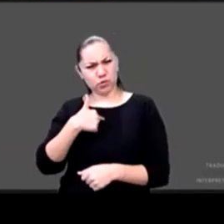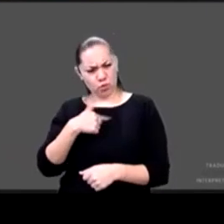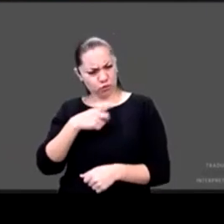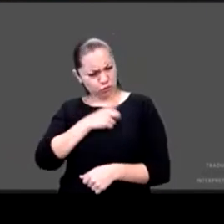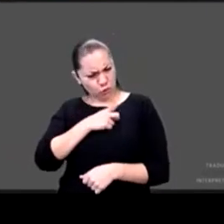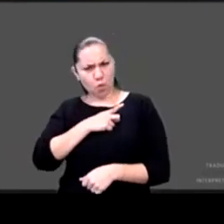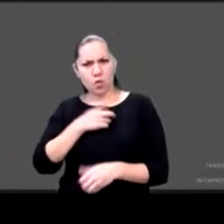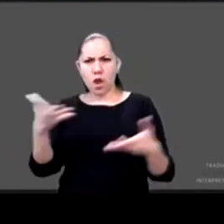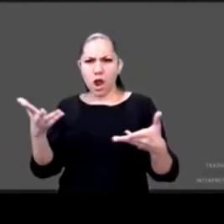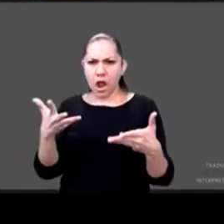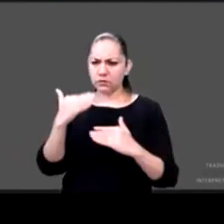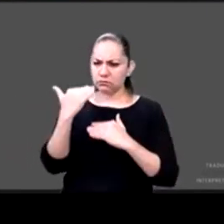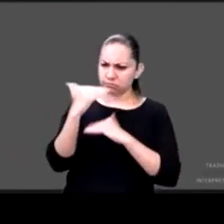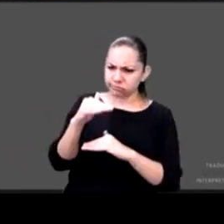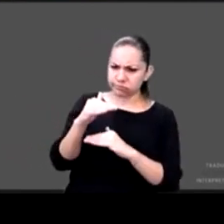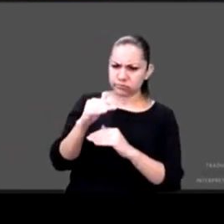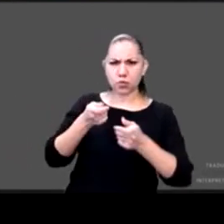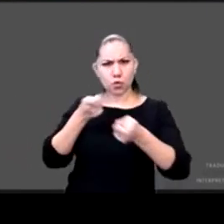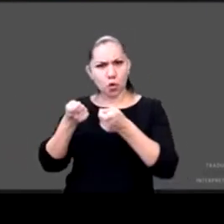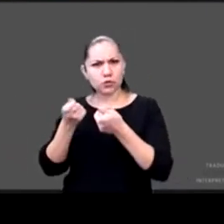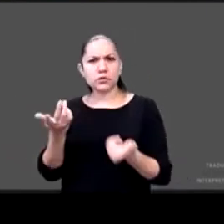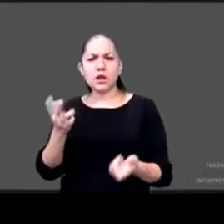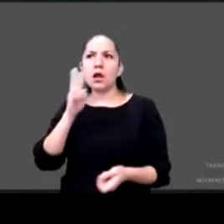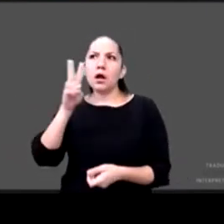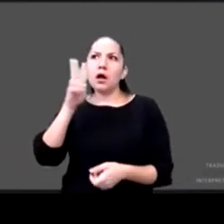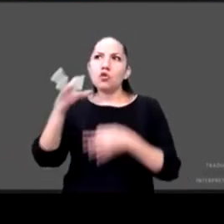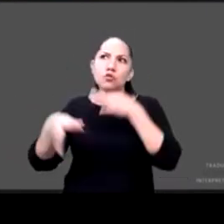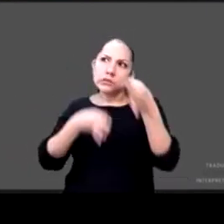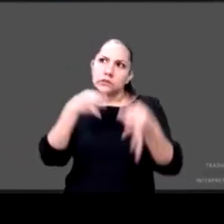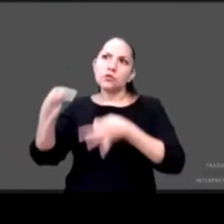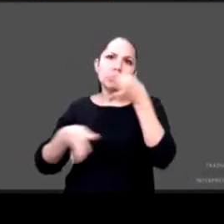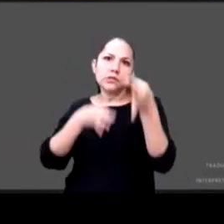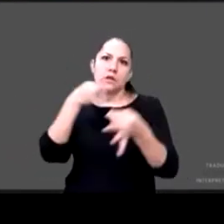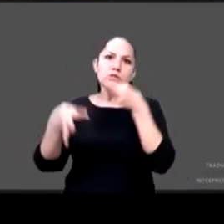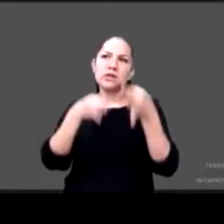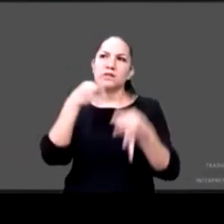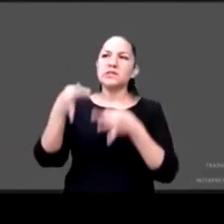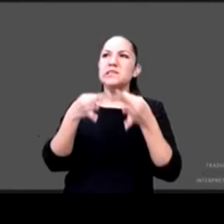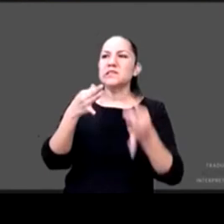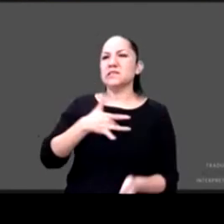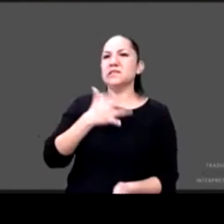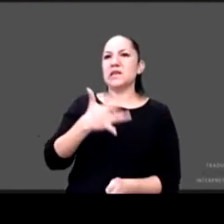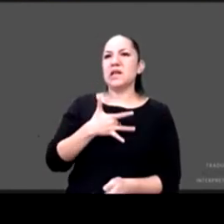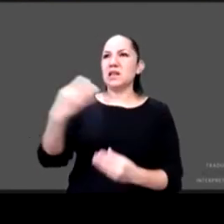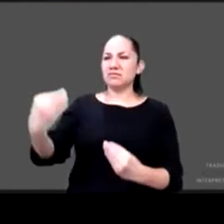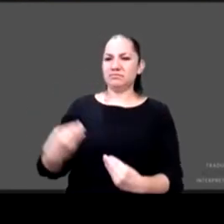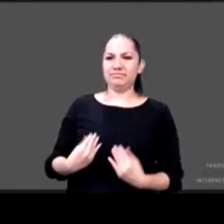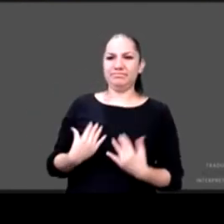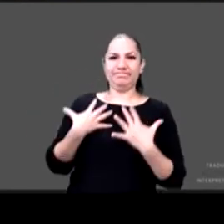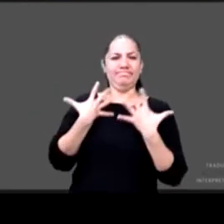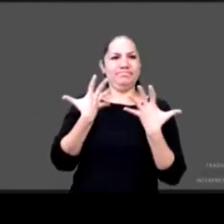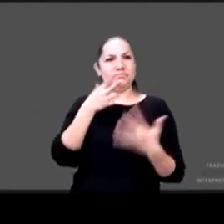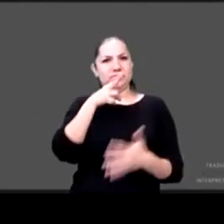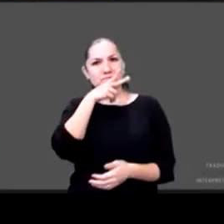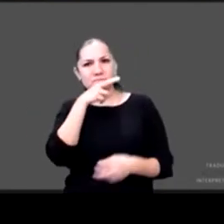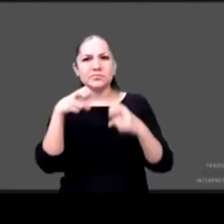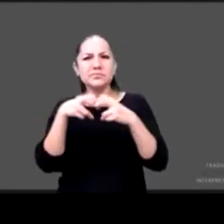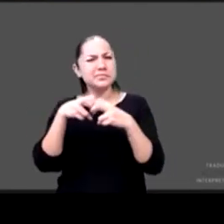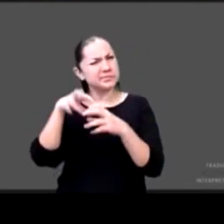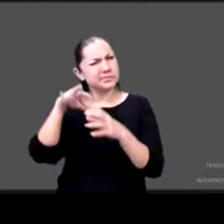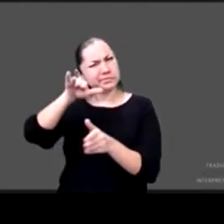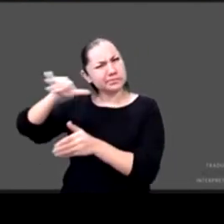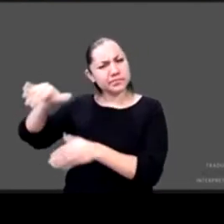Hay muchos ahora, ¿cómo llaman? Blogueros, youtubers y todos estos influencers. Pues sigan los positivos, no los que